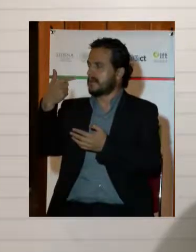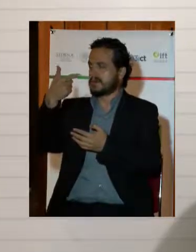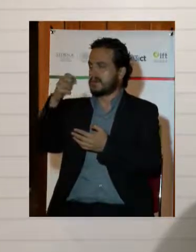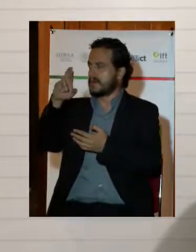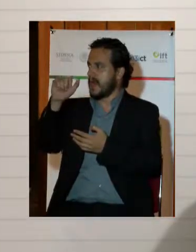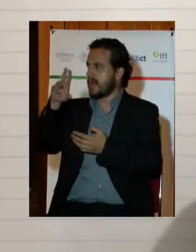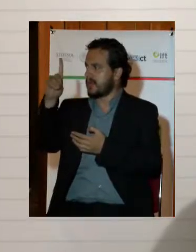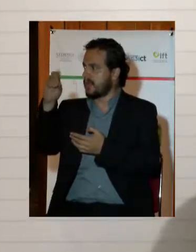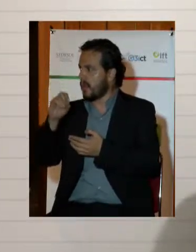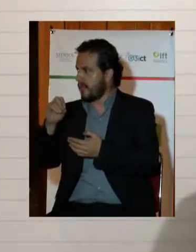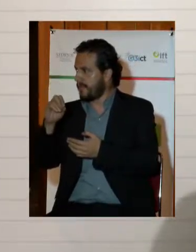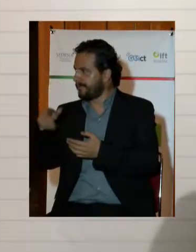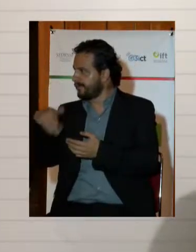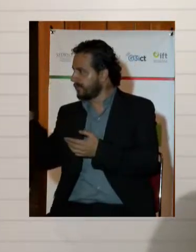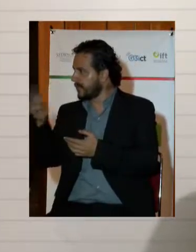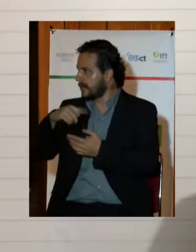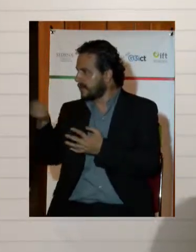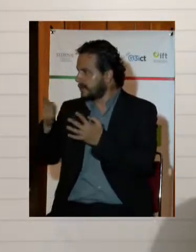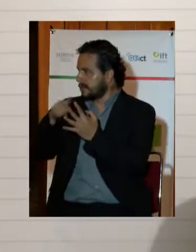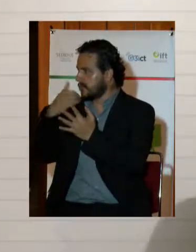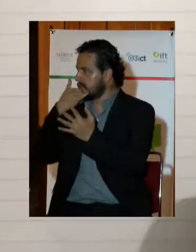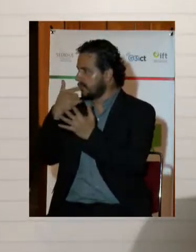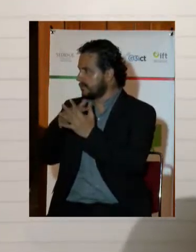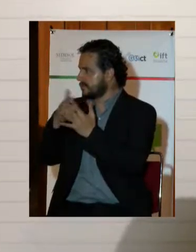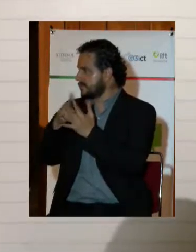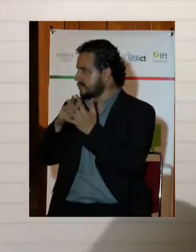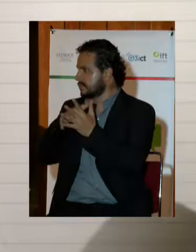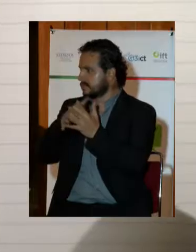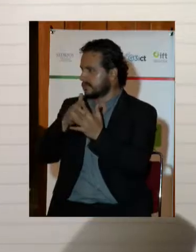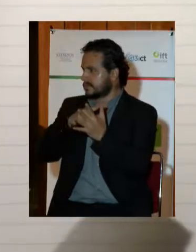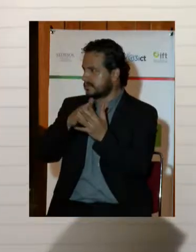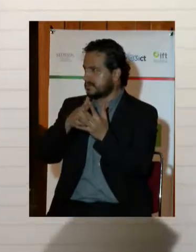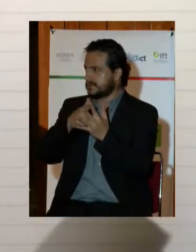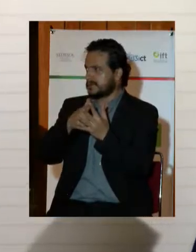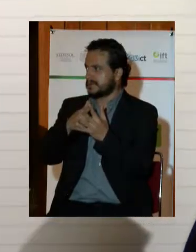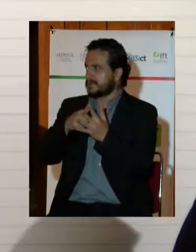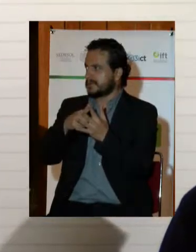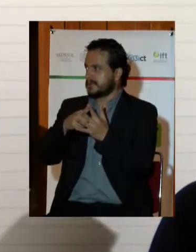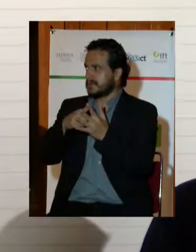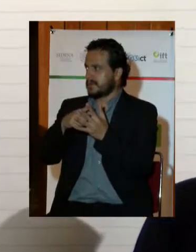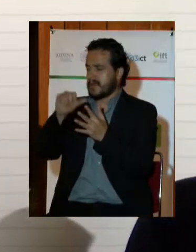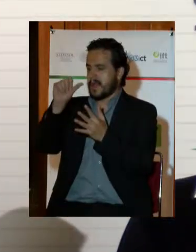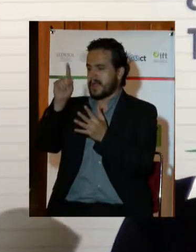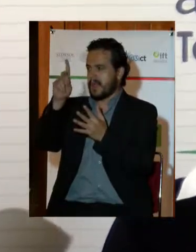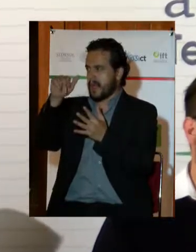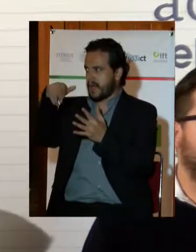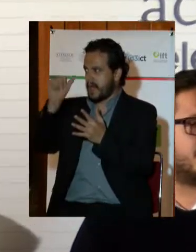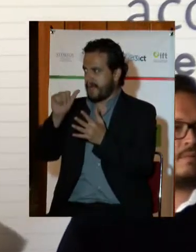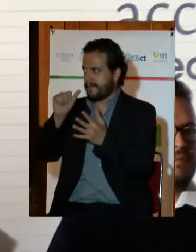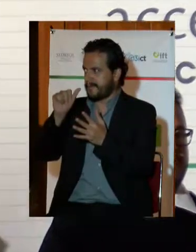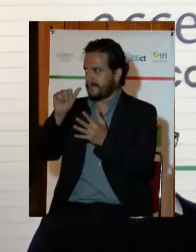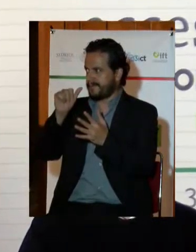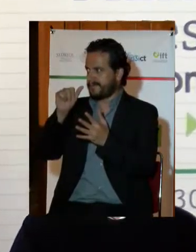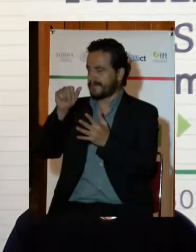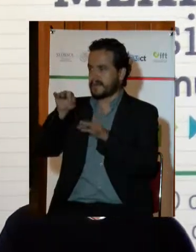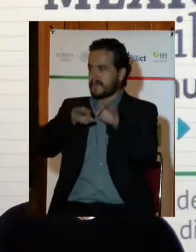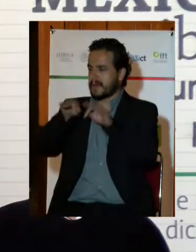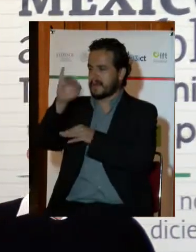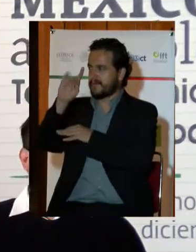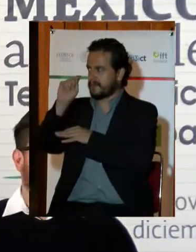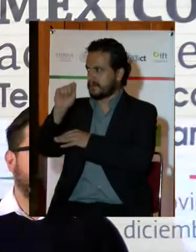Perdón, me brinqué a alguien que no tengo en la lista. Perdón. Adriana Labardine, del IFET, una disculpa. Y